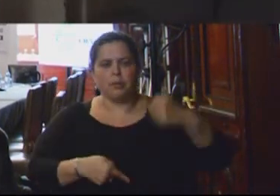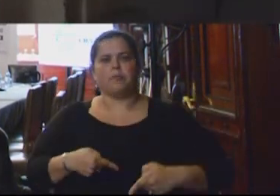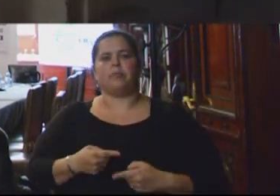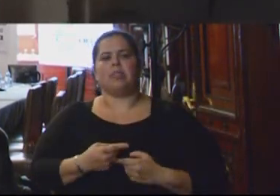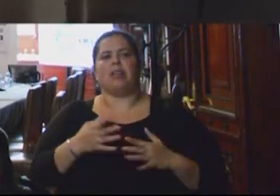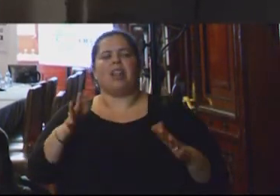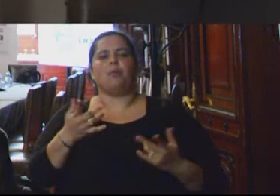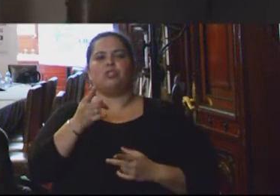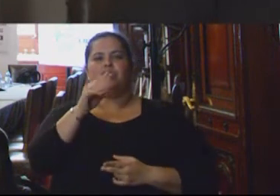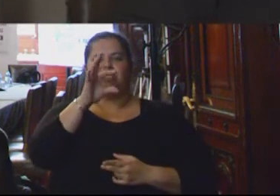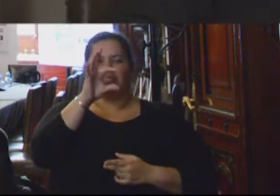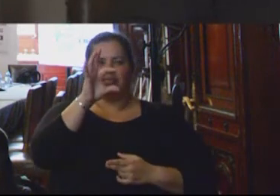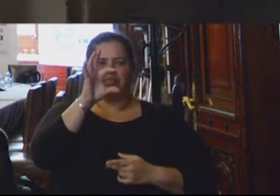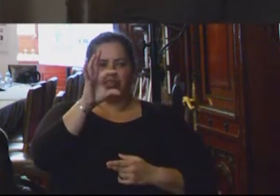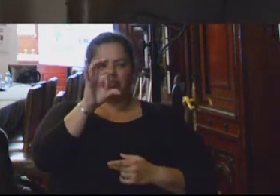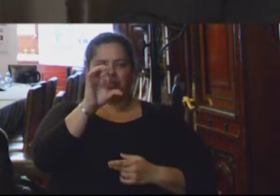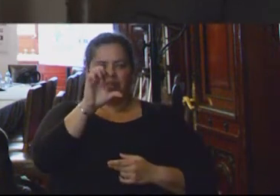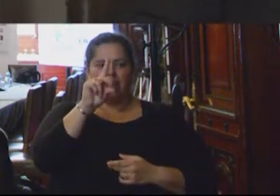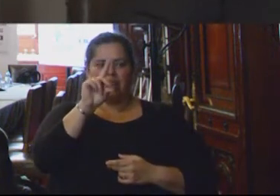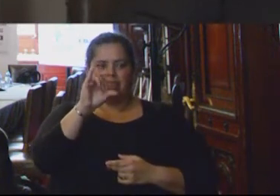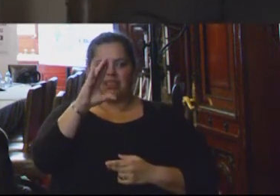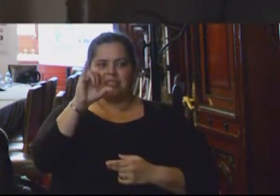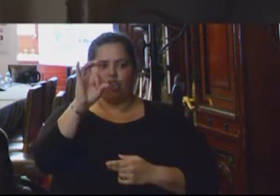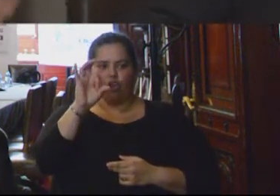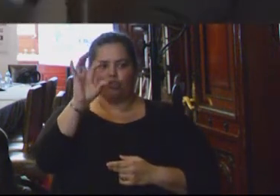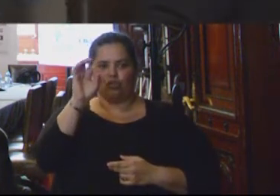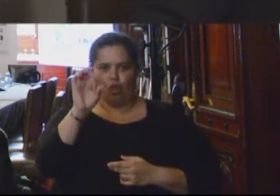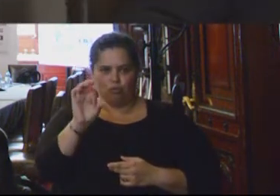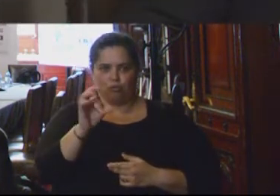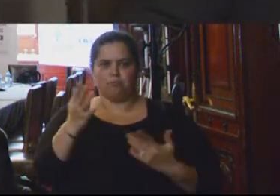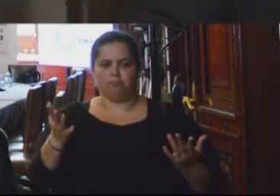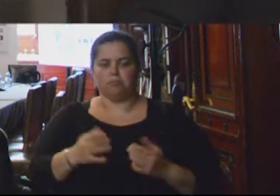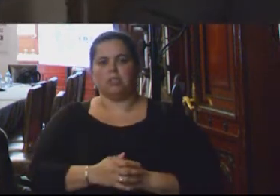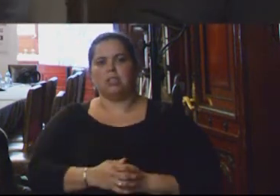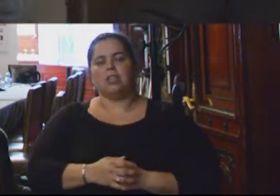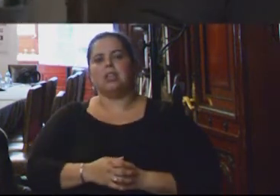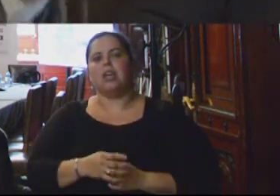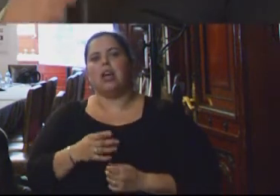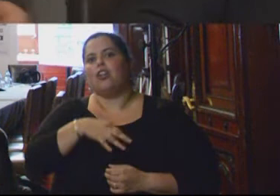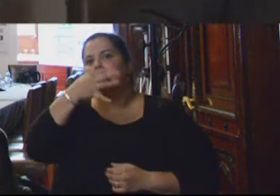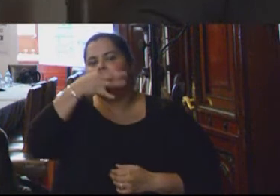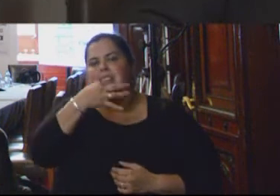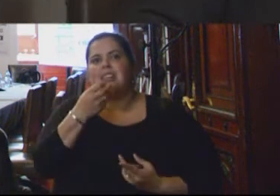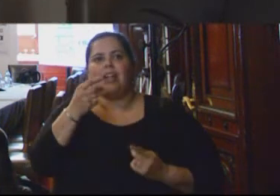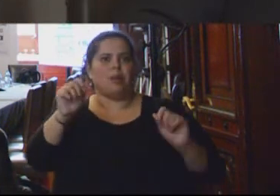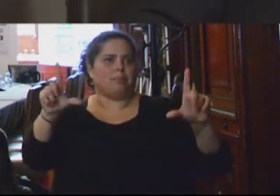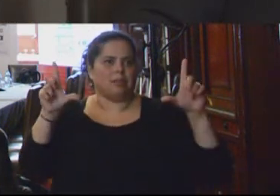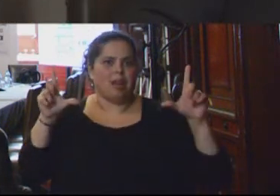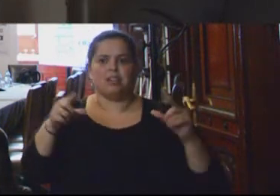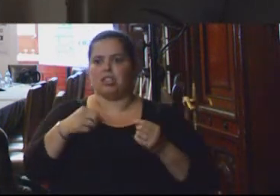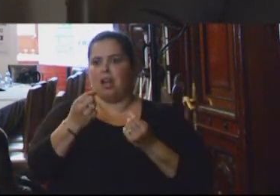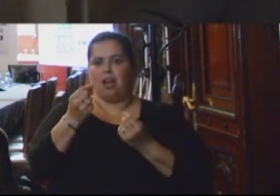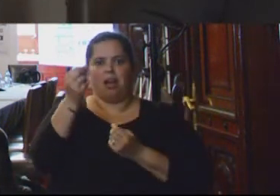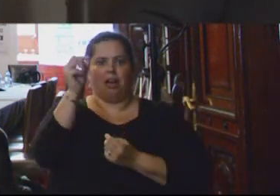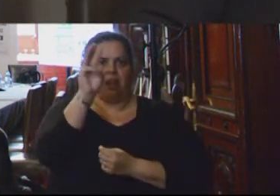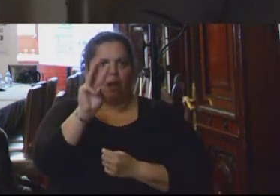sediciosos, éramos lo que se puede decir en una plataforma ahí, una pantalla, mientras hablaba el presidente,